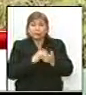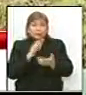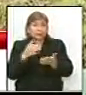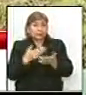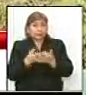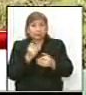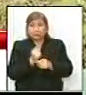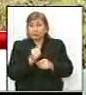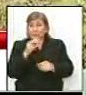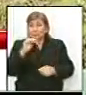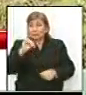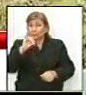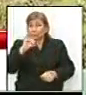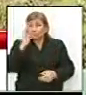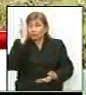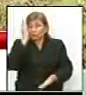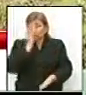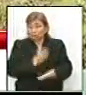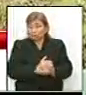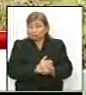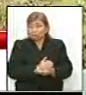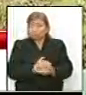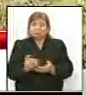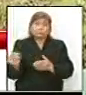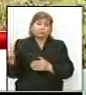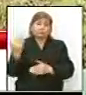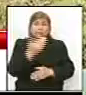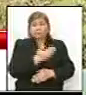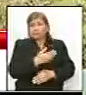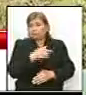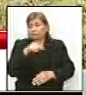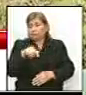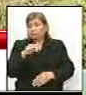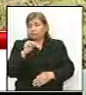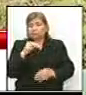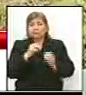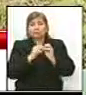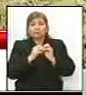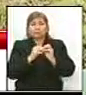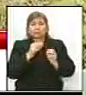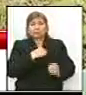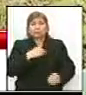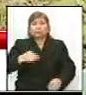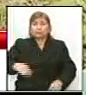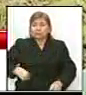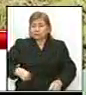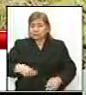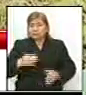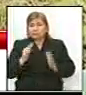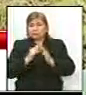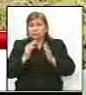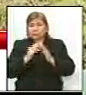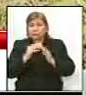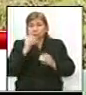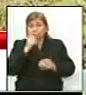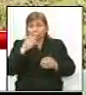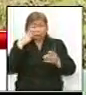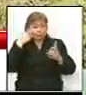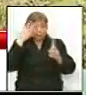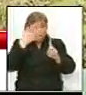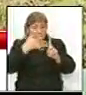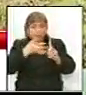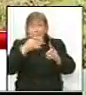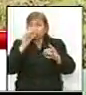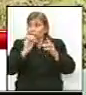trabajo. Si el miércoles paralizamos, tendremos que venir a Lima, porque este problema el que tiene que solucionar es el Ministerio de Vivienda. Ellos hicieron el perfil, ellos hicieron